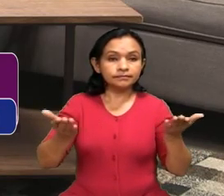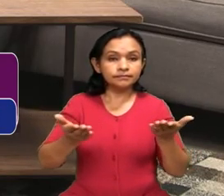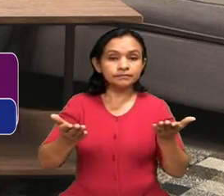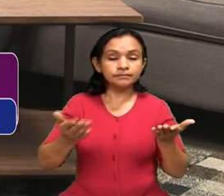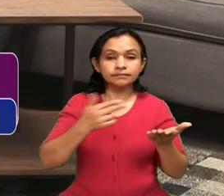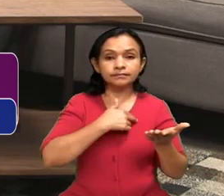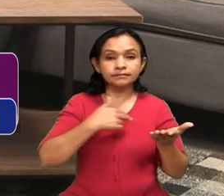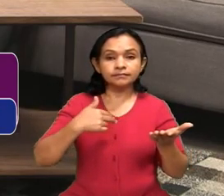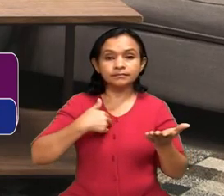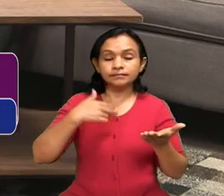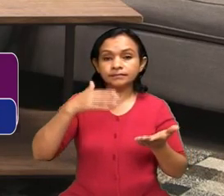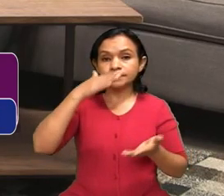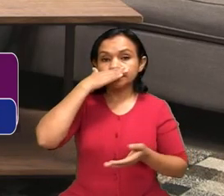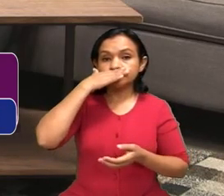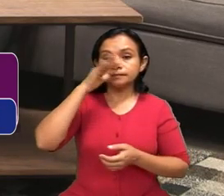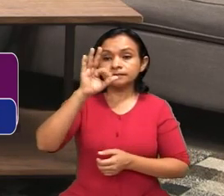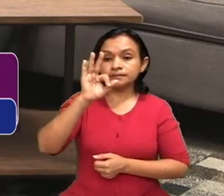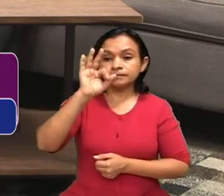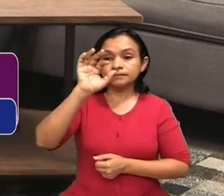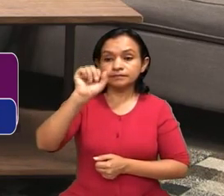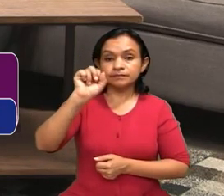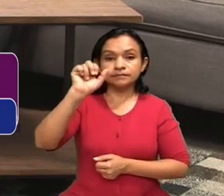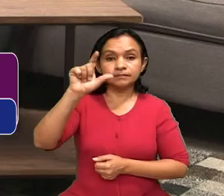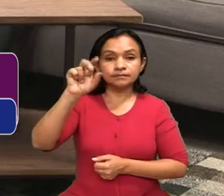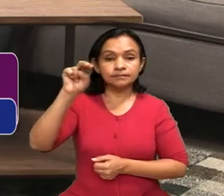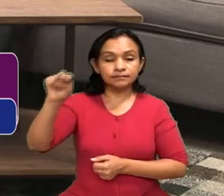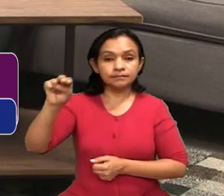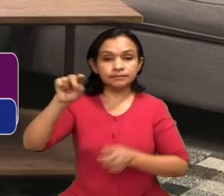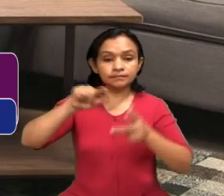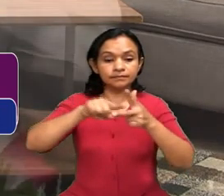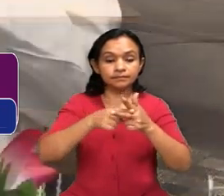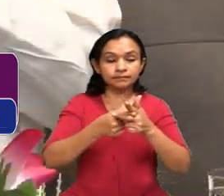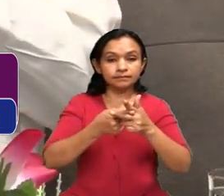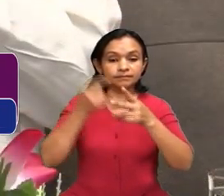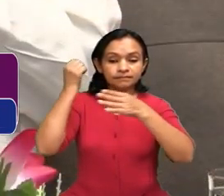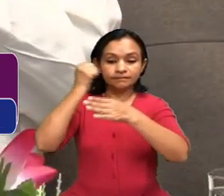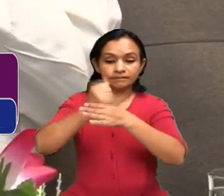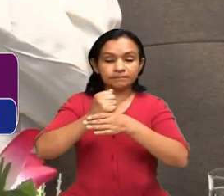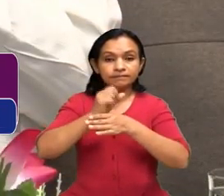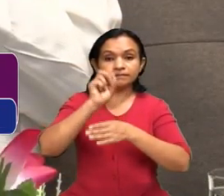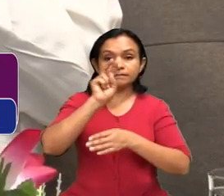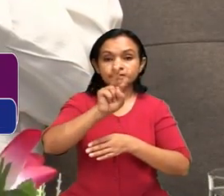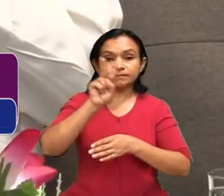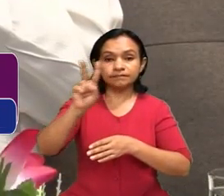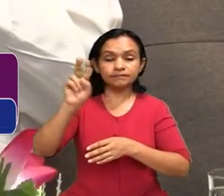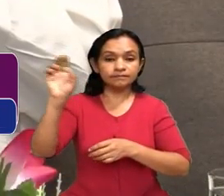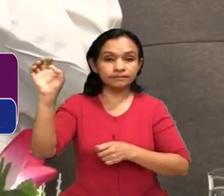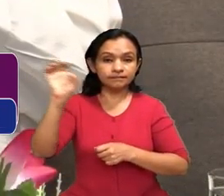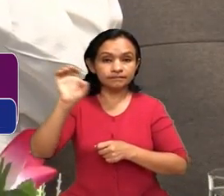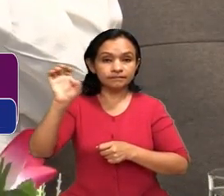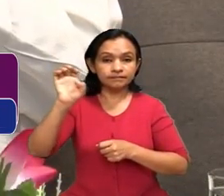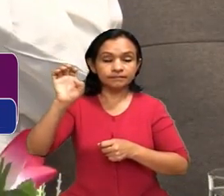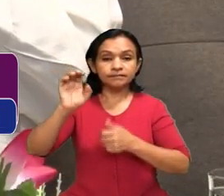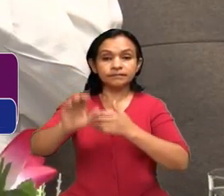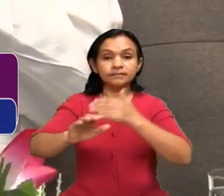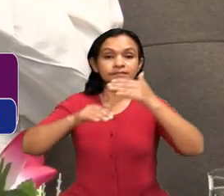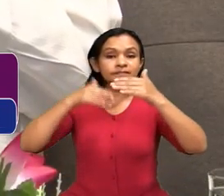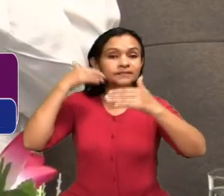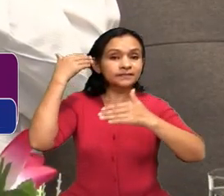va el Frente Sandinista a partir de la masacre del 22 de enero y después con